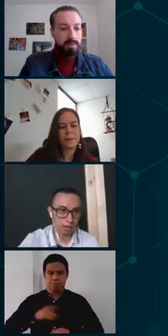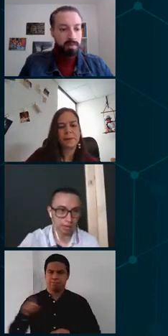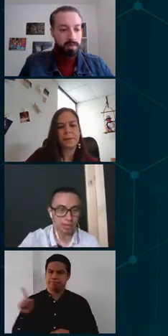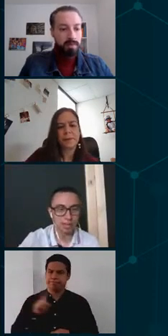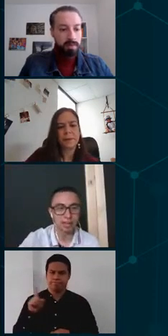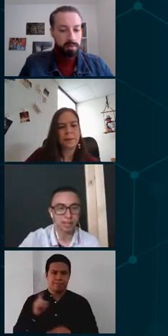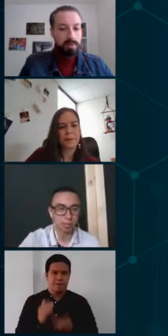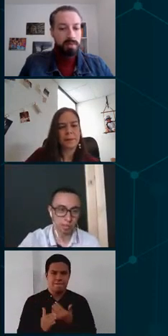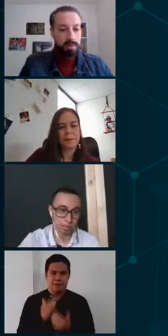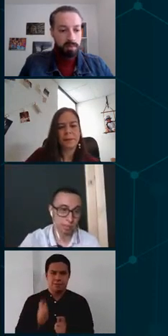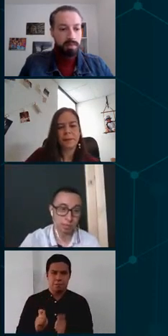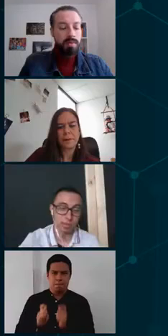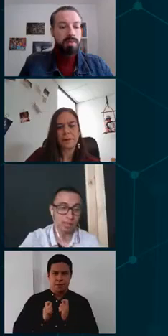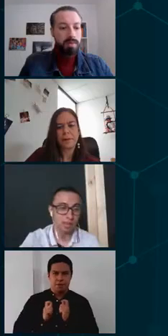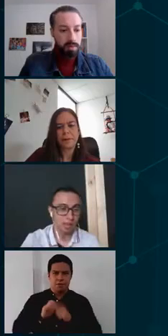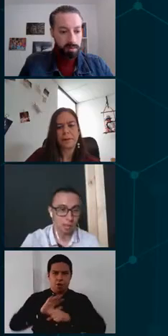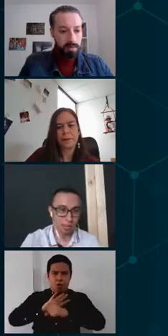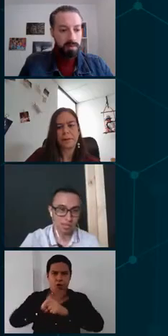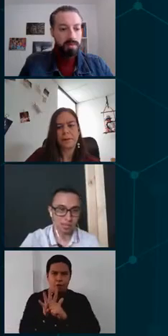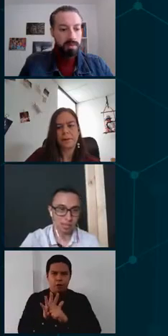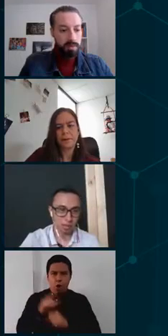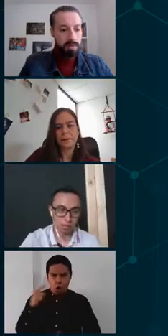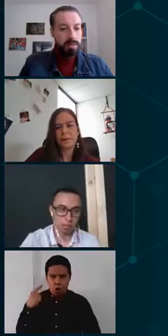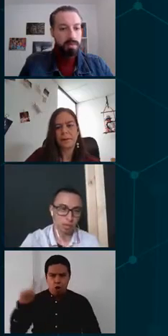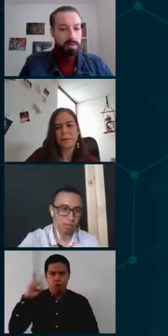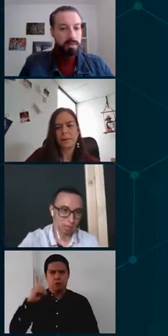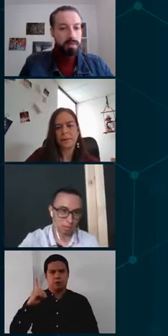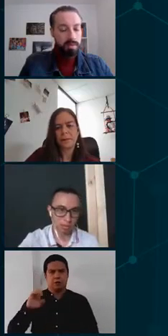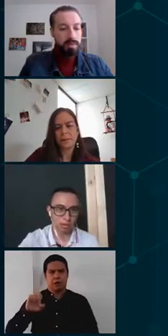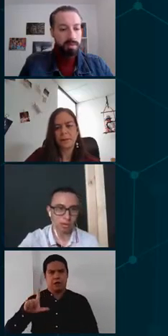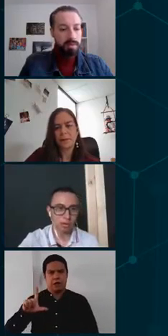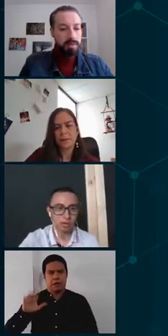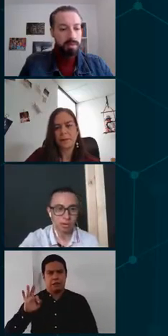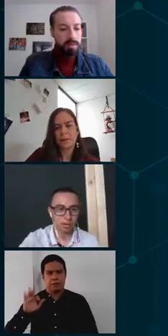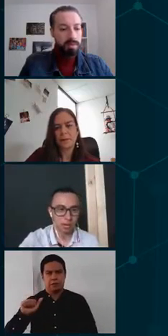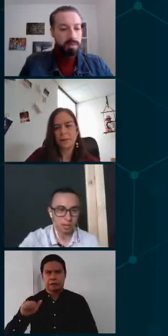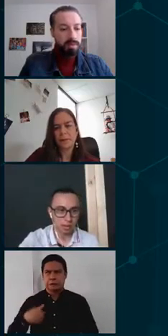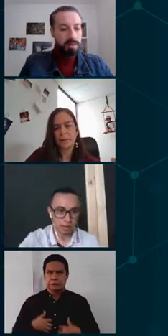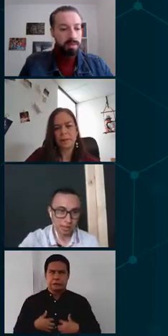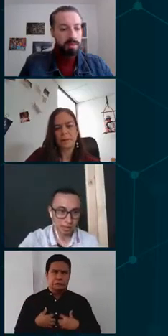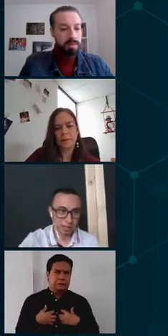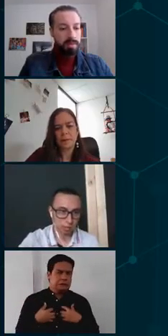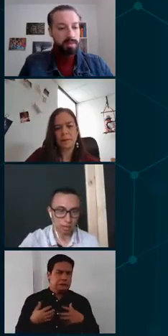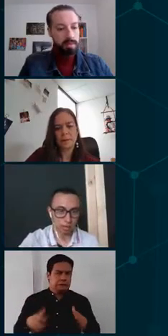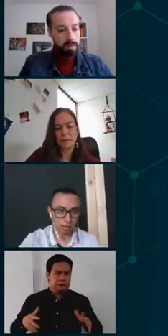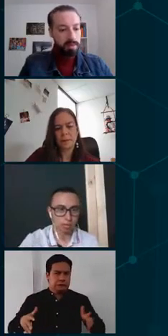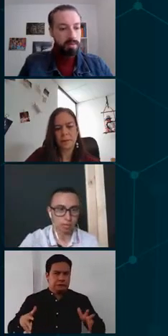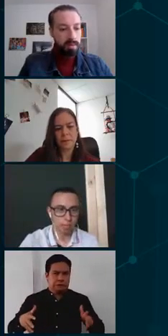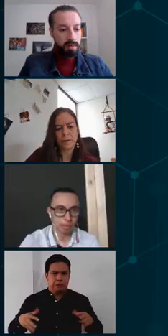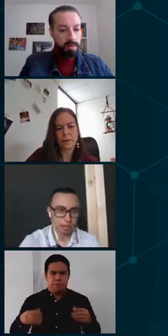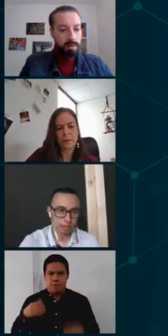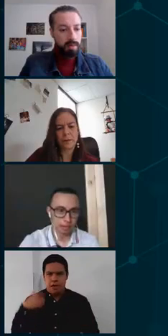la nueva variable Delta. Muchas personas pueden sentir como mucho temor al interactuar como